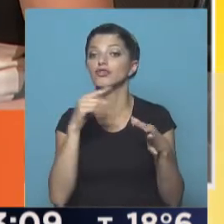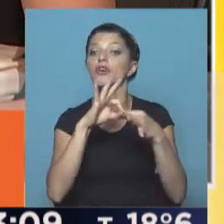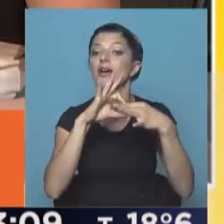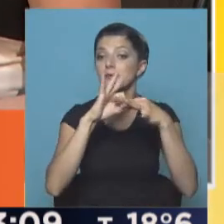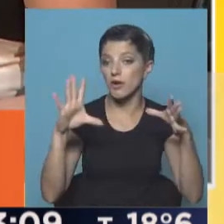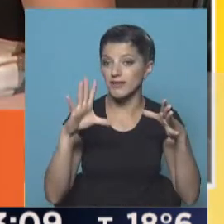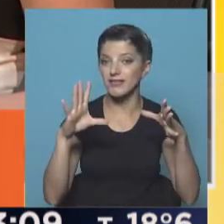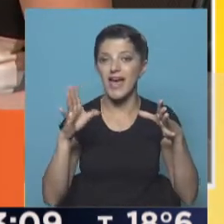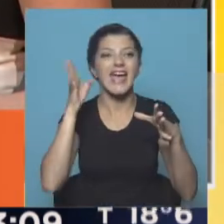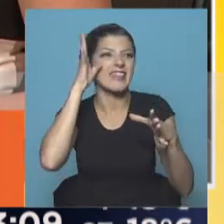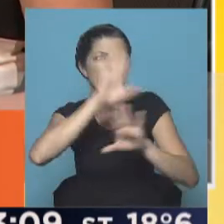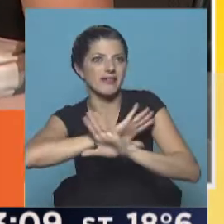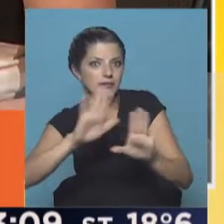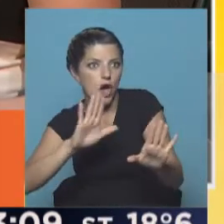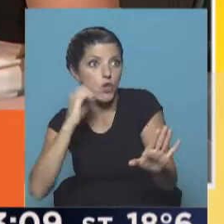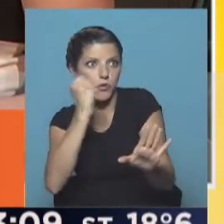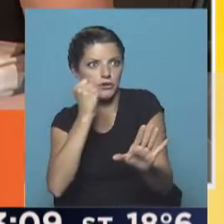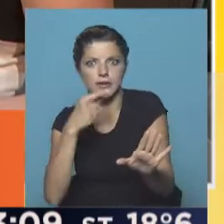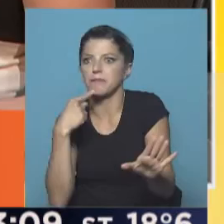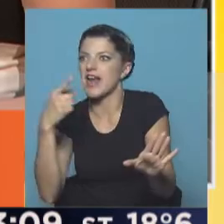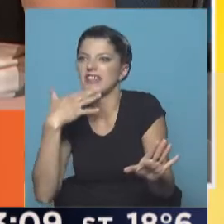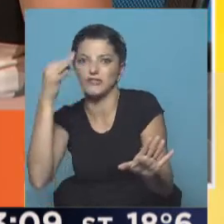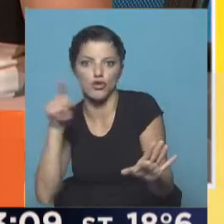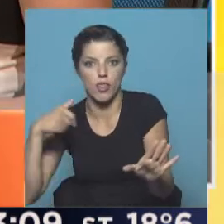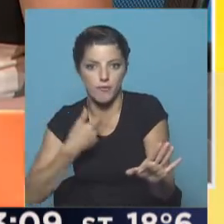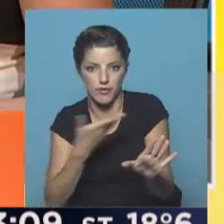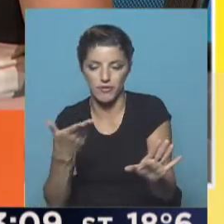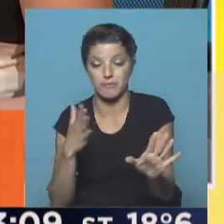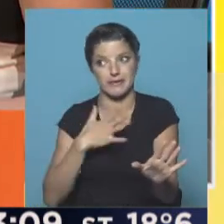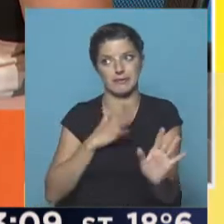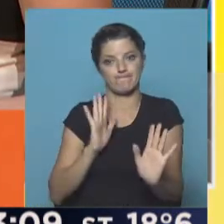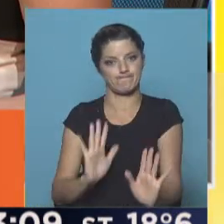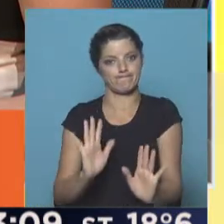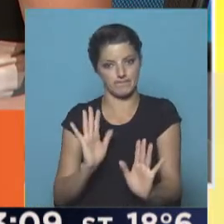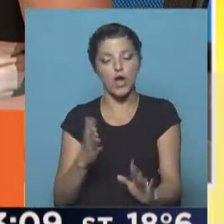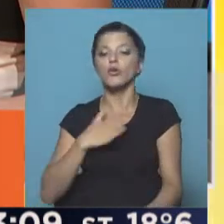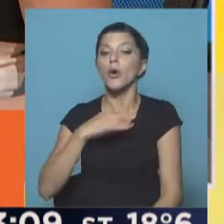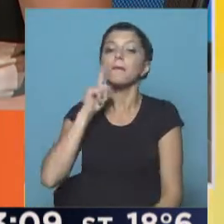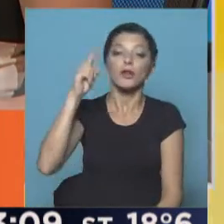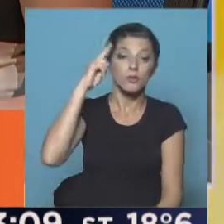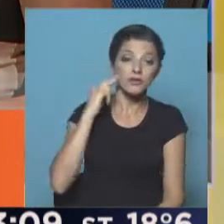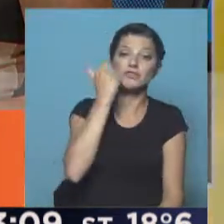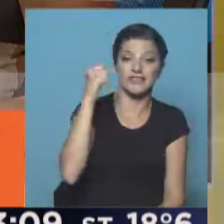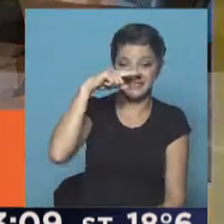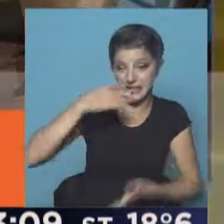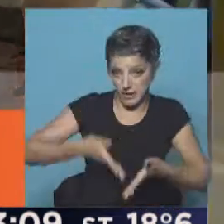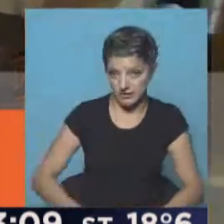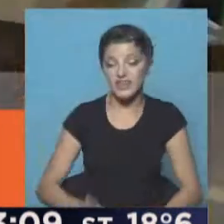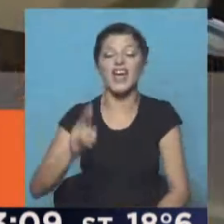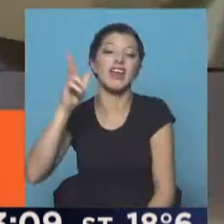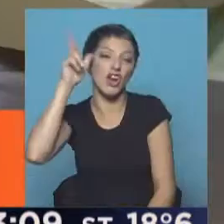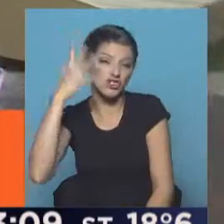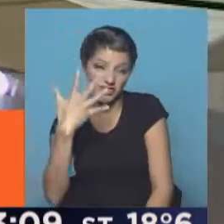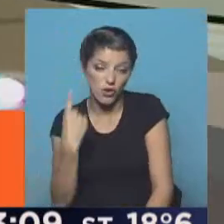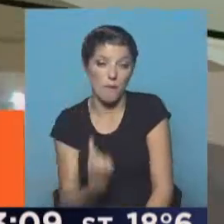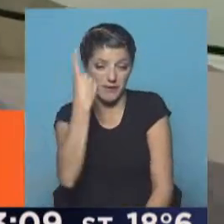del pueblo suena un poquito elitista. Yo nací en 1967, voté por primera vez en el 85, qué sé yo. A mí eso la